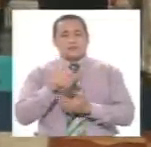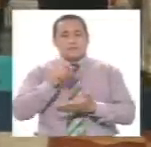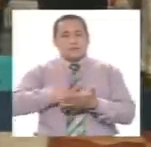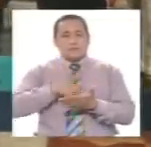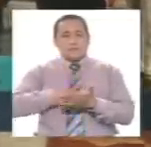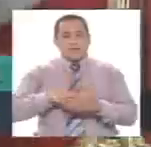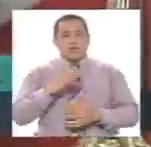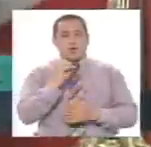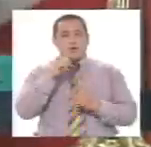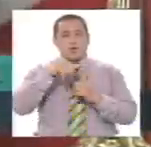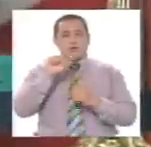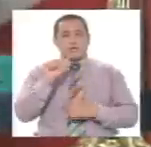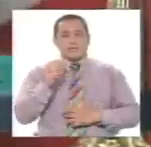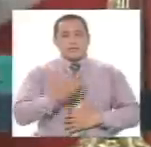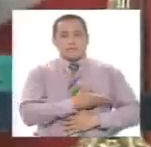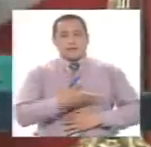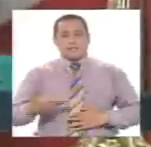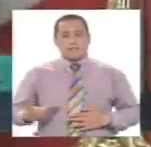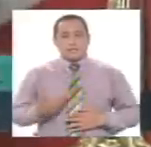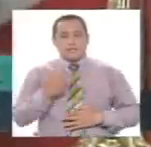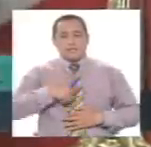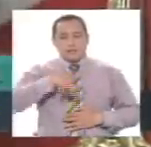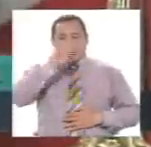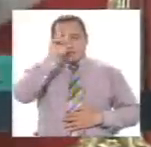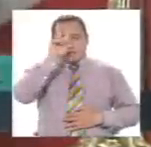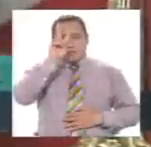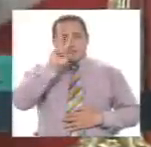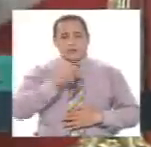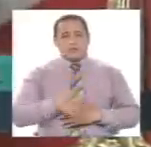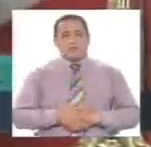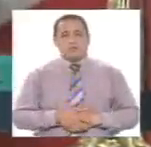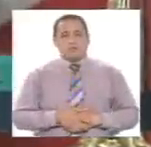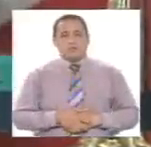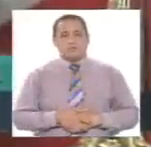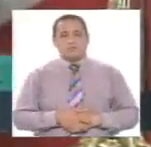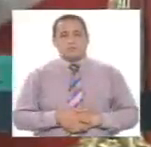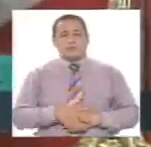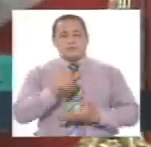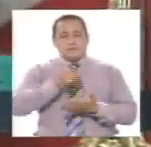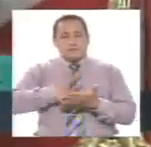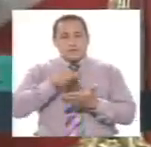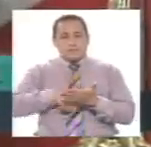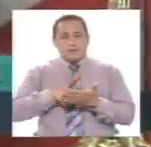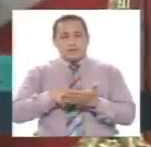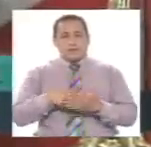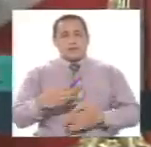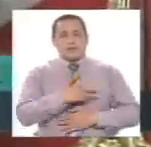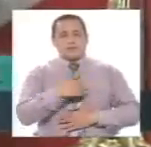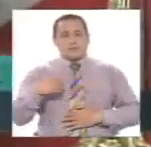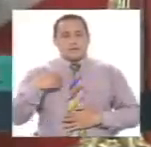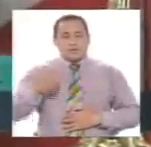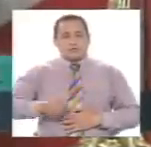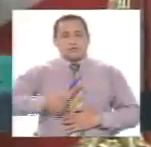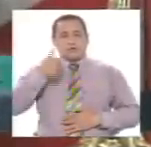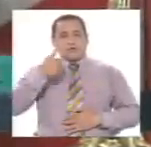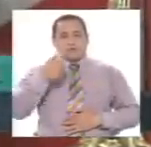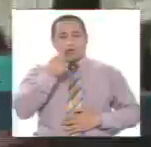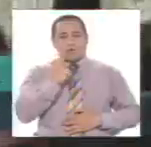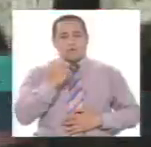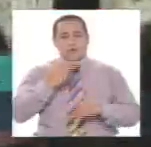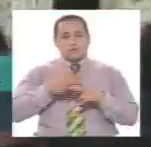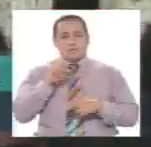Firma Ollanta Humala Tasso, presidente constitucional de la República. Rúbrica René Cornejo